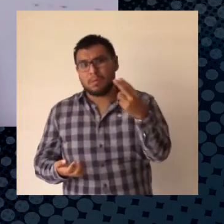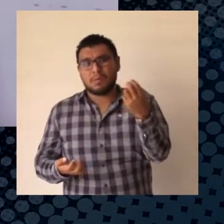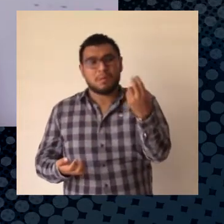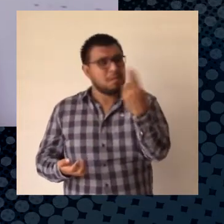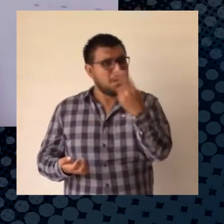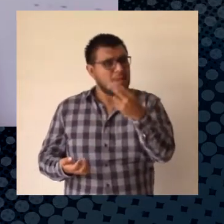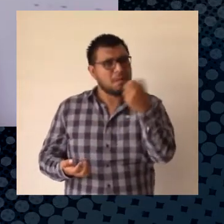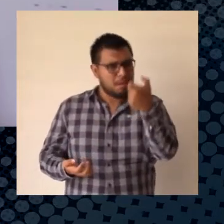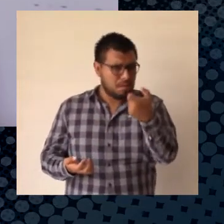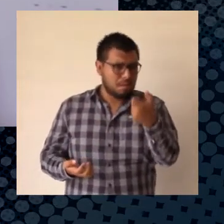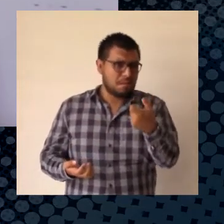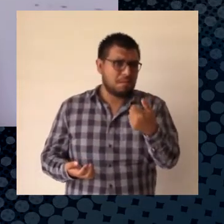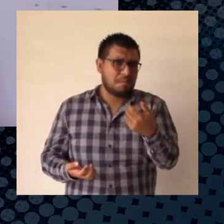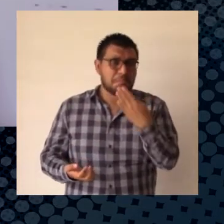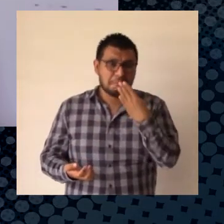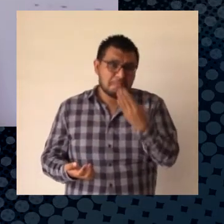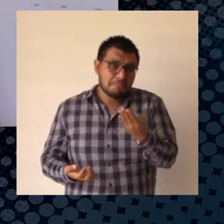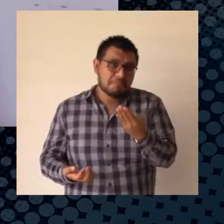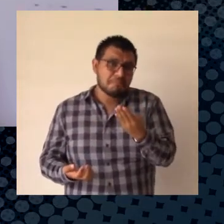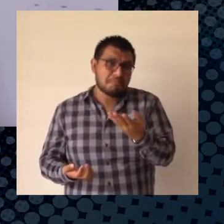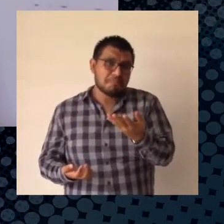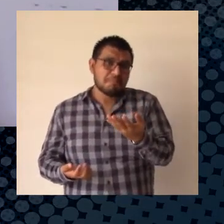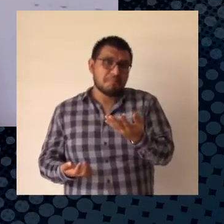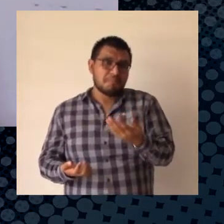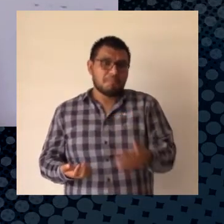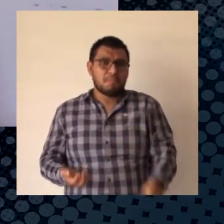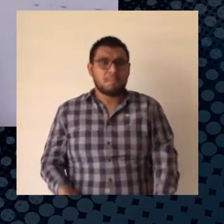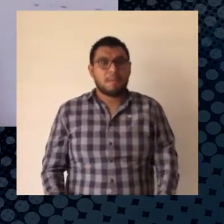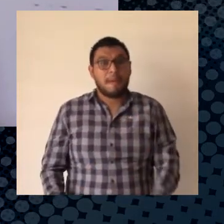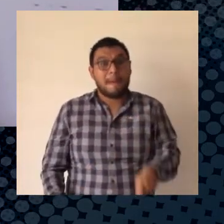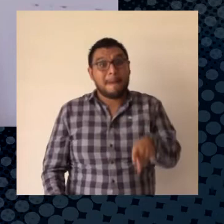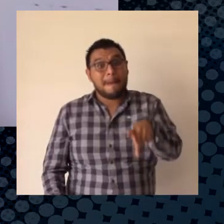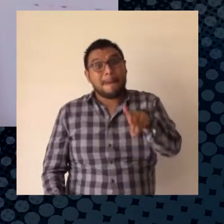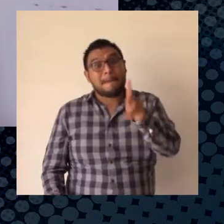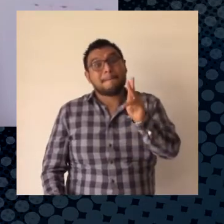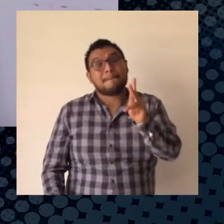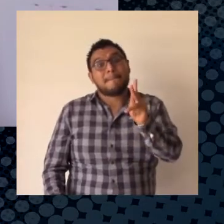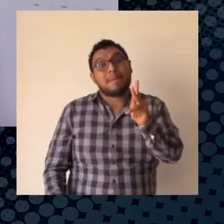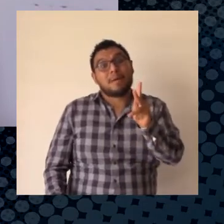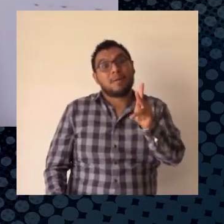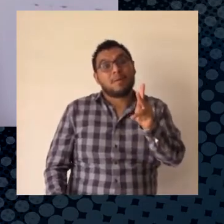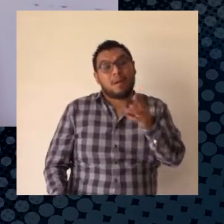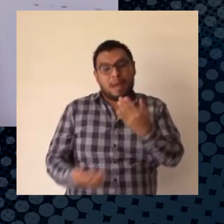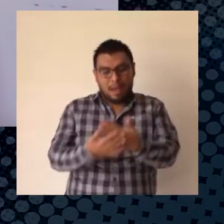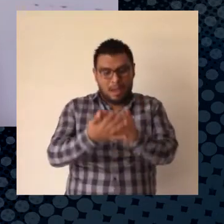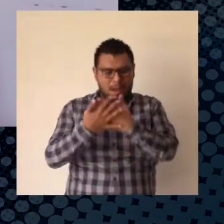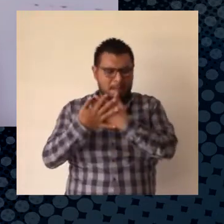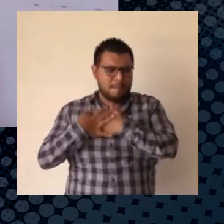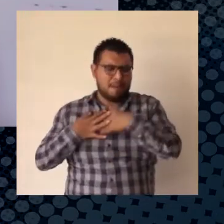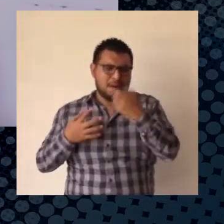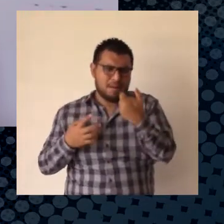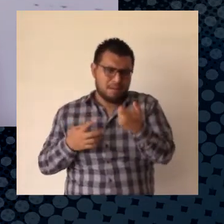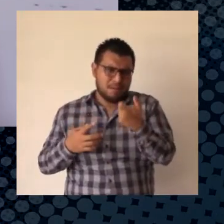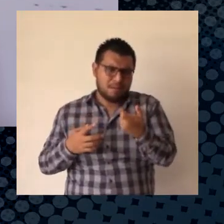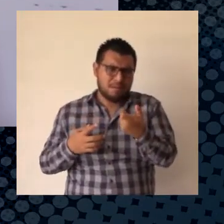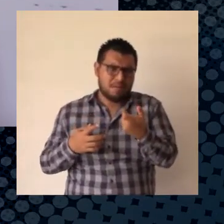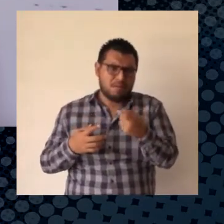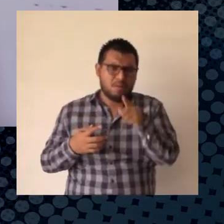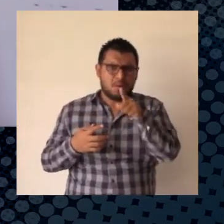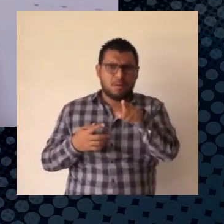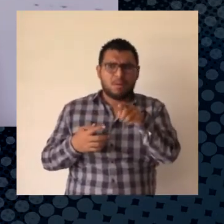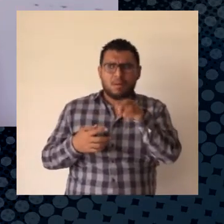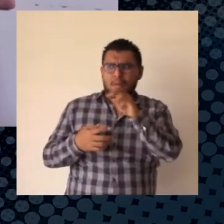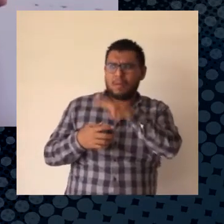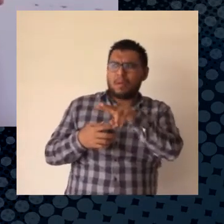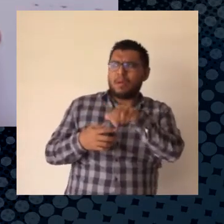malo. ¿Sabe lo que es malo? La raíz es el amor al dinero. Si usted ve a alguien